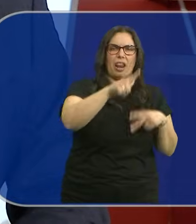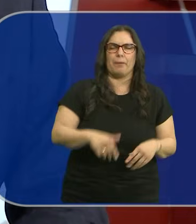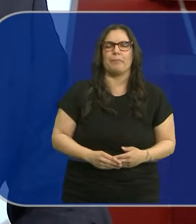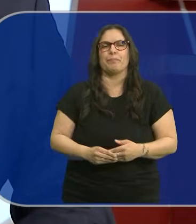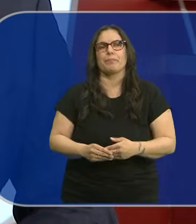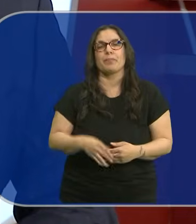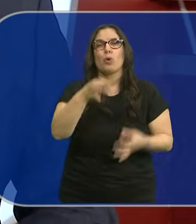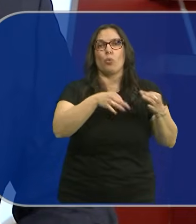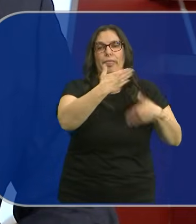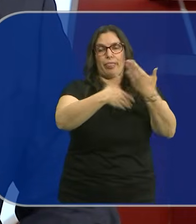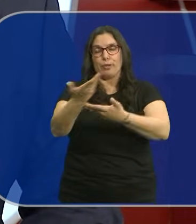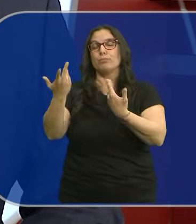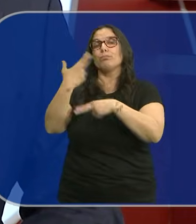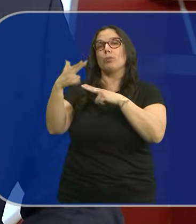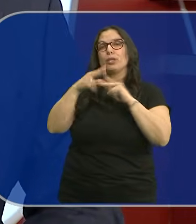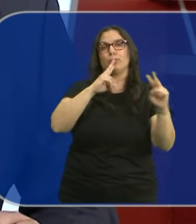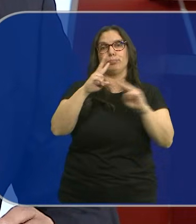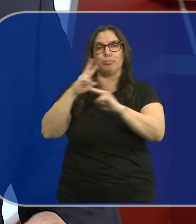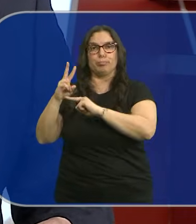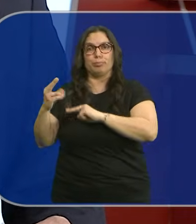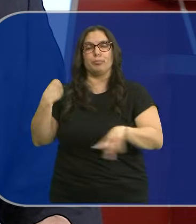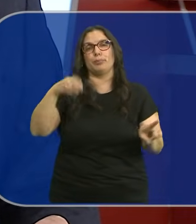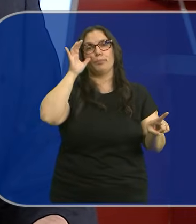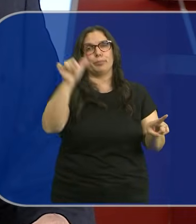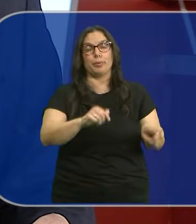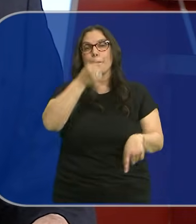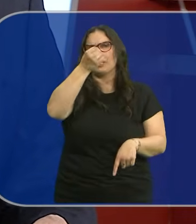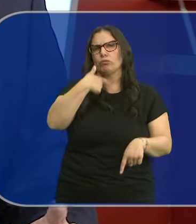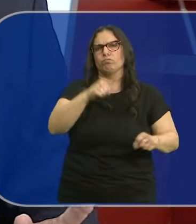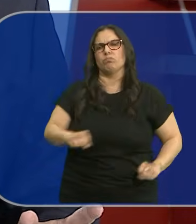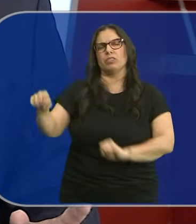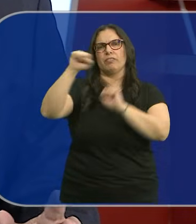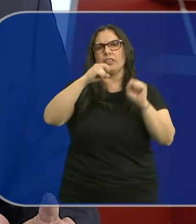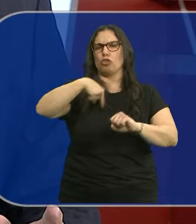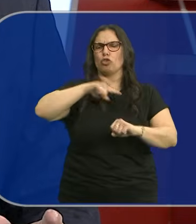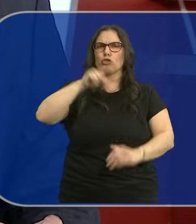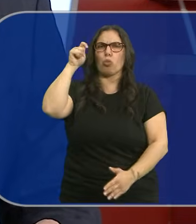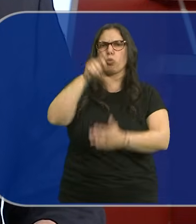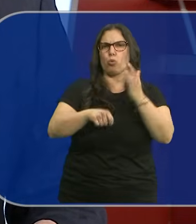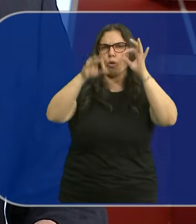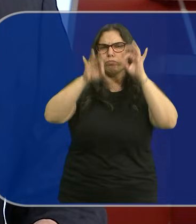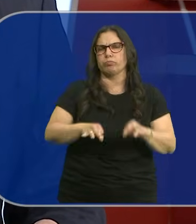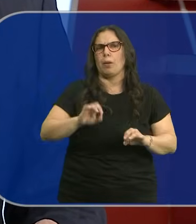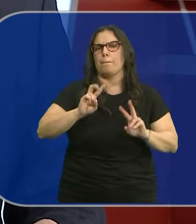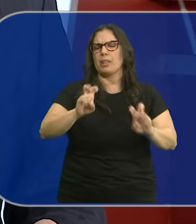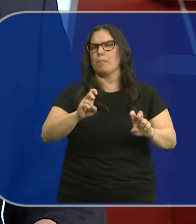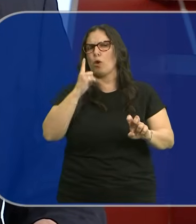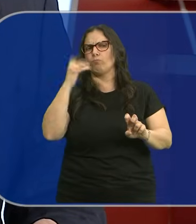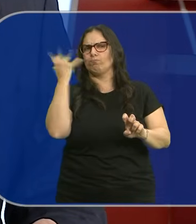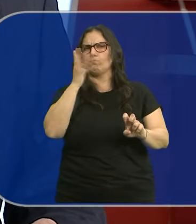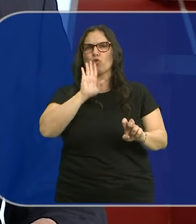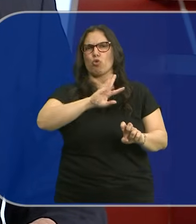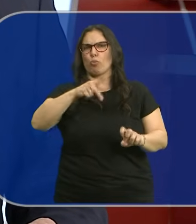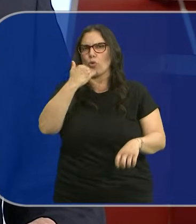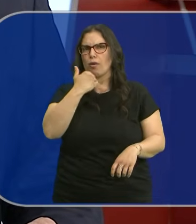Mientras se suceden estos juicios, los políticos reaccionan a las declaraciones. El PSOE sigue defendiendo que actuó con contundencia ante los primeros indicios de corrupción